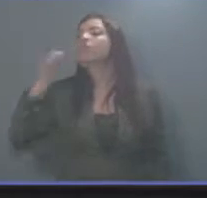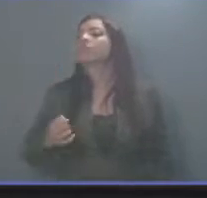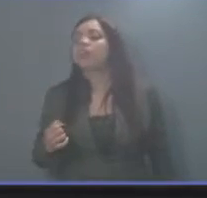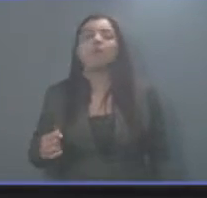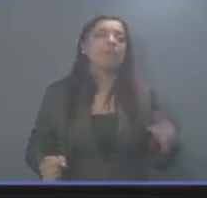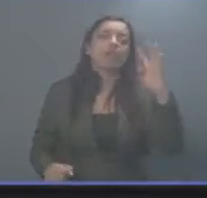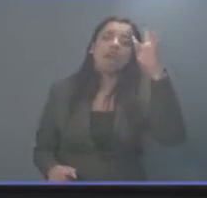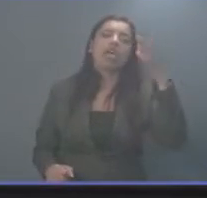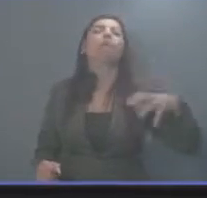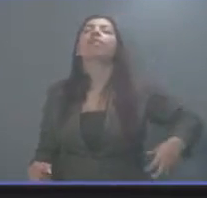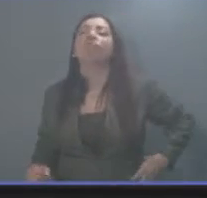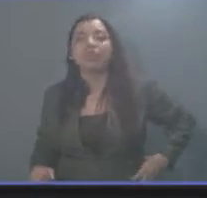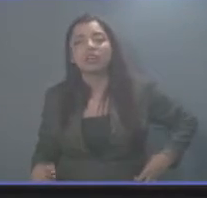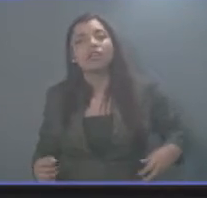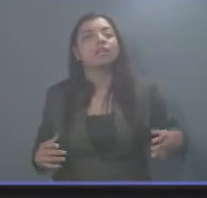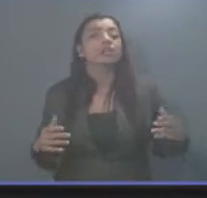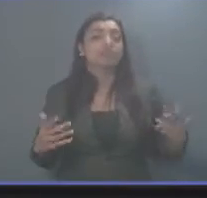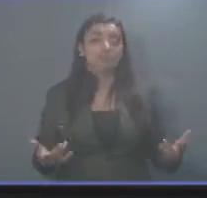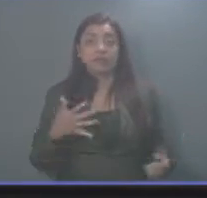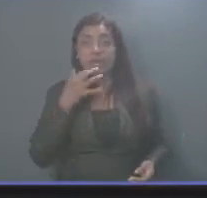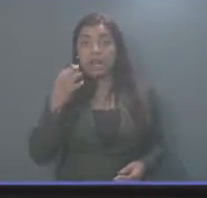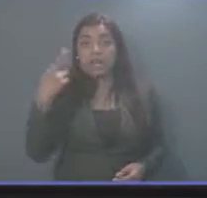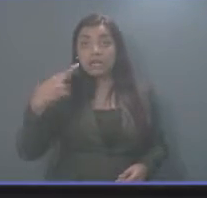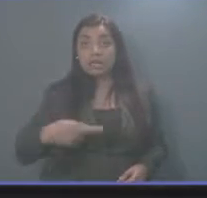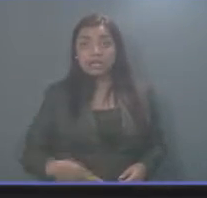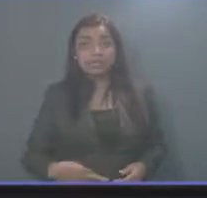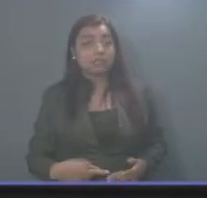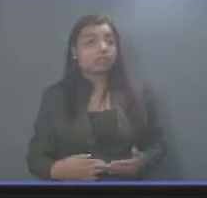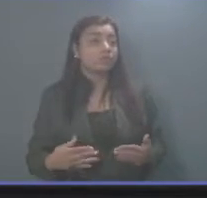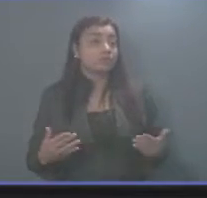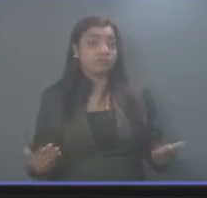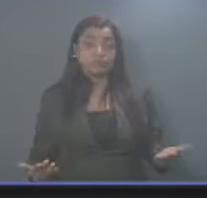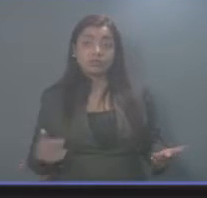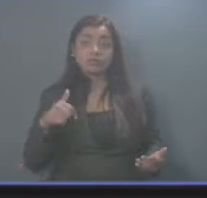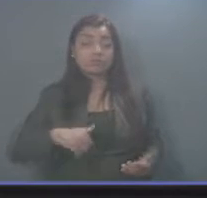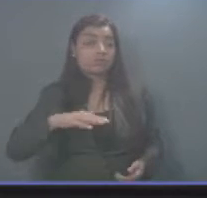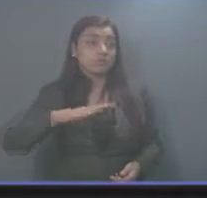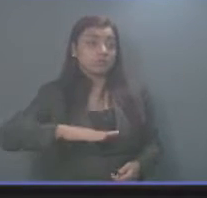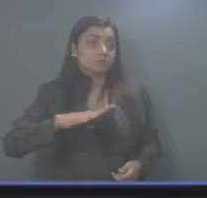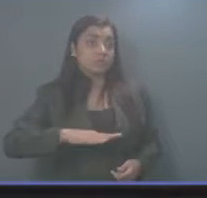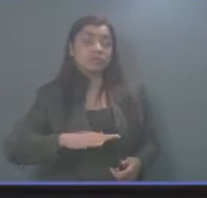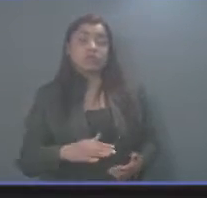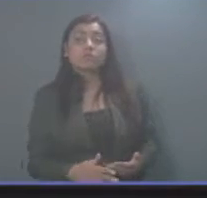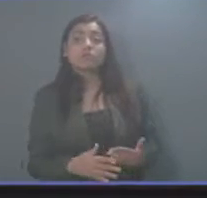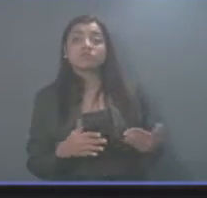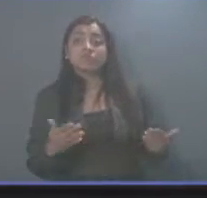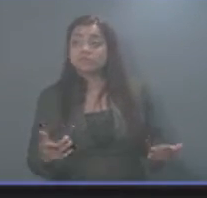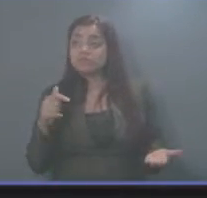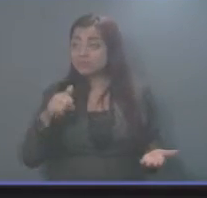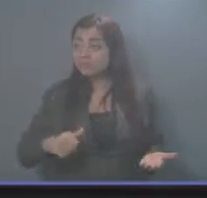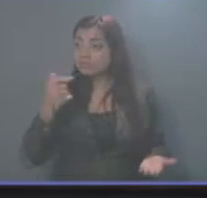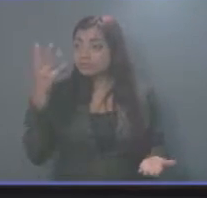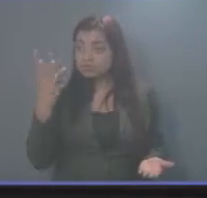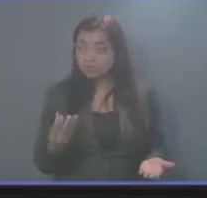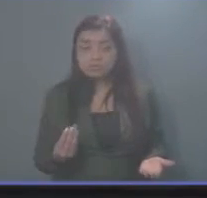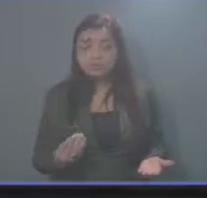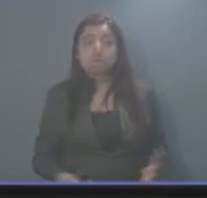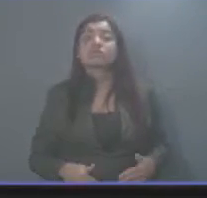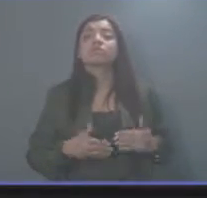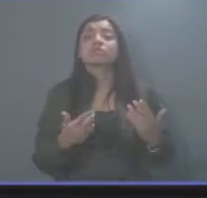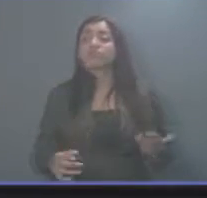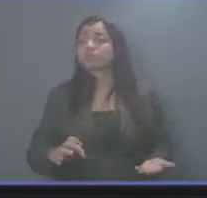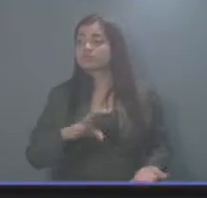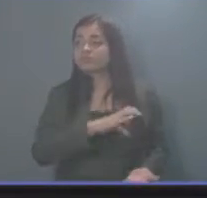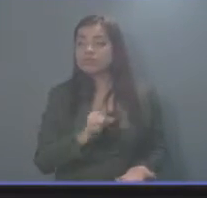es mentira. Pero la realidad inobjetable esta tarde y este día es que El